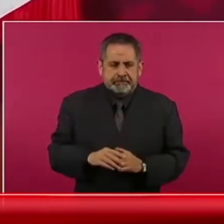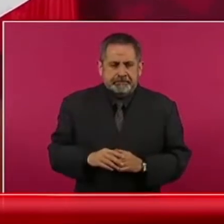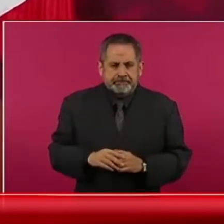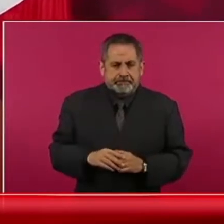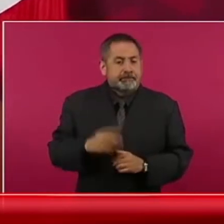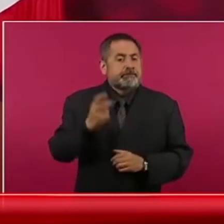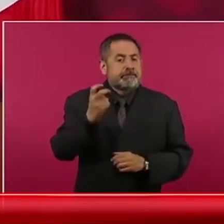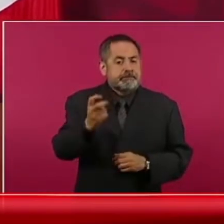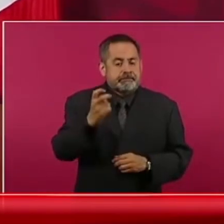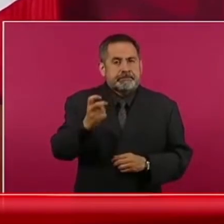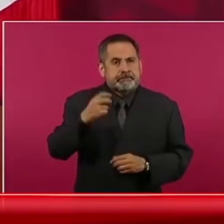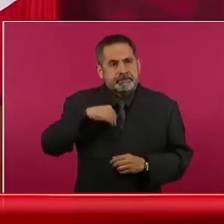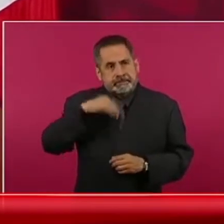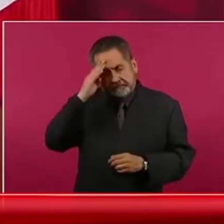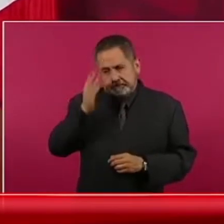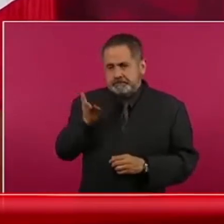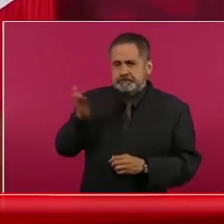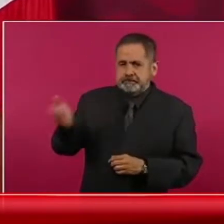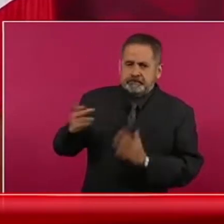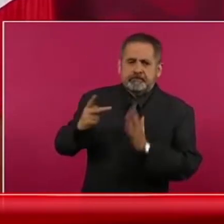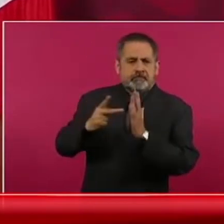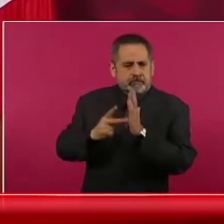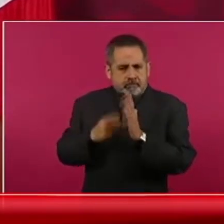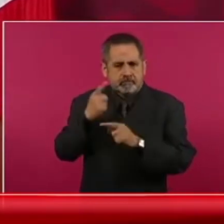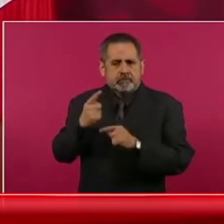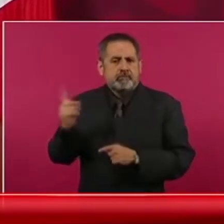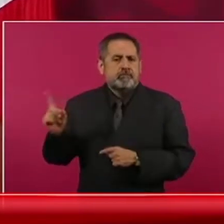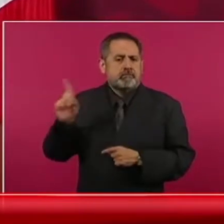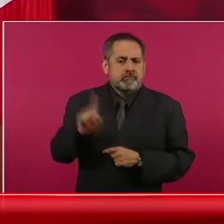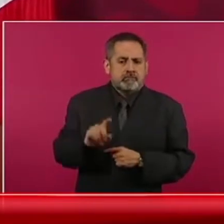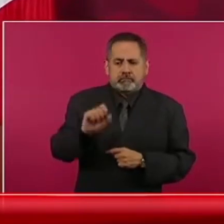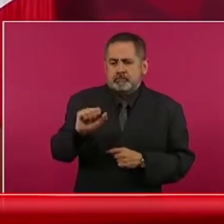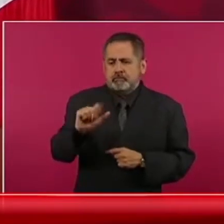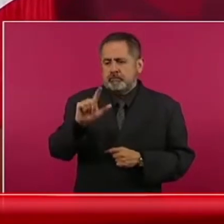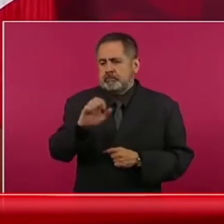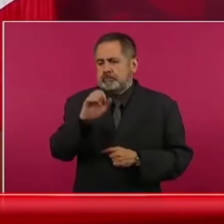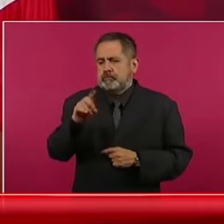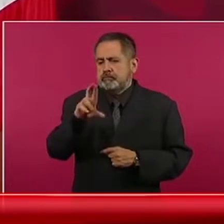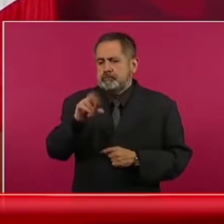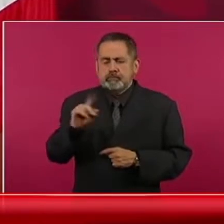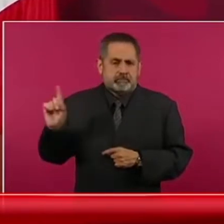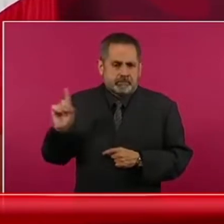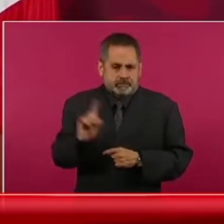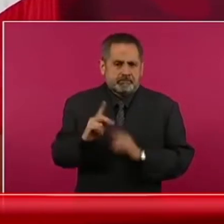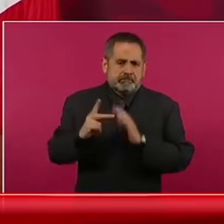eso vamos a pedirle de nuevo a Alejandro Encinas